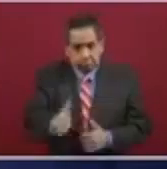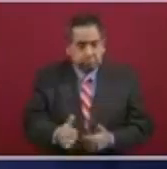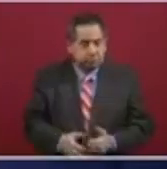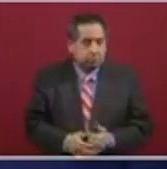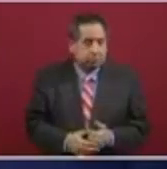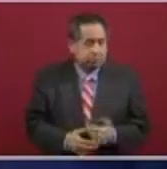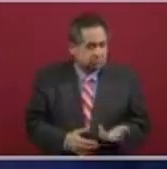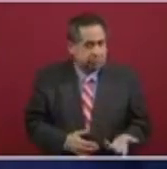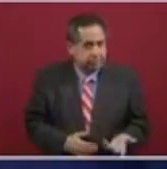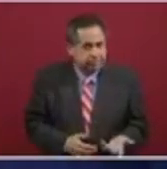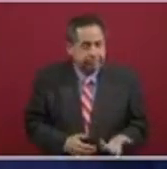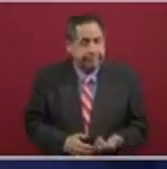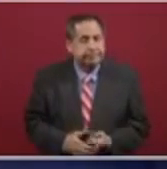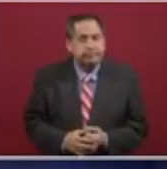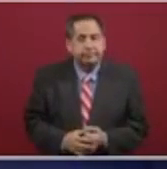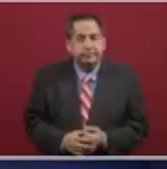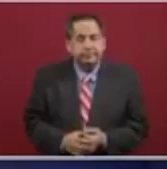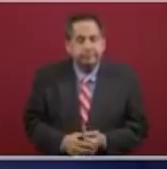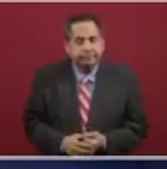1980. Entonces,